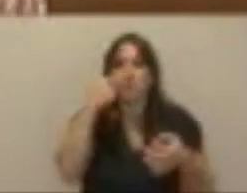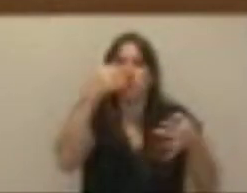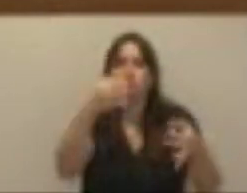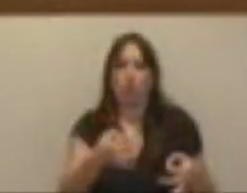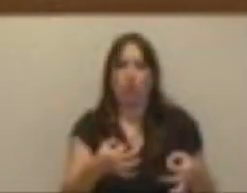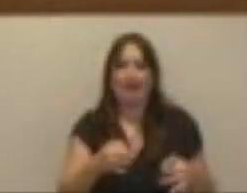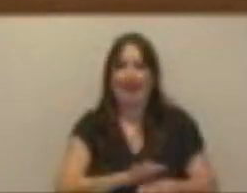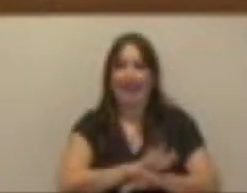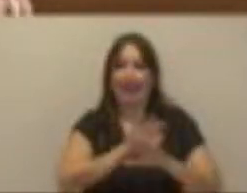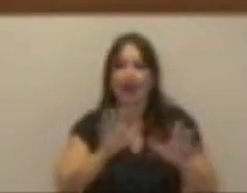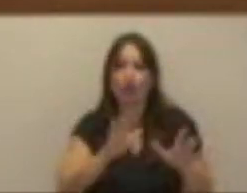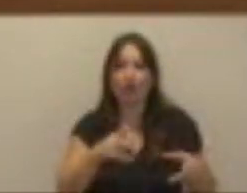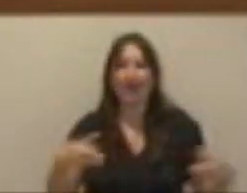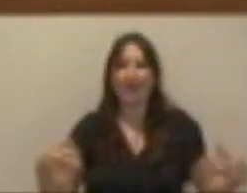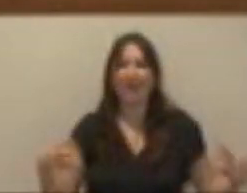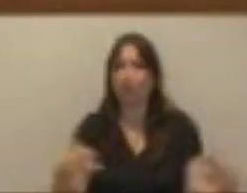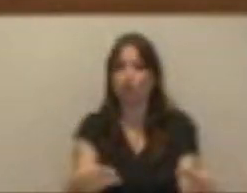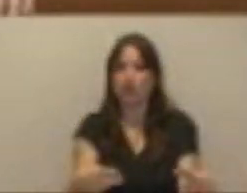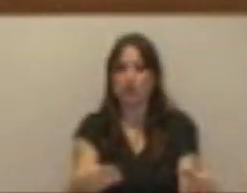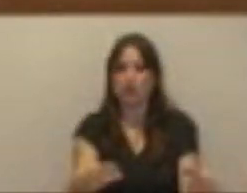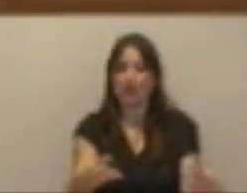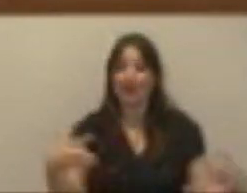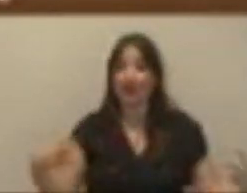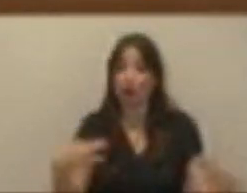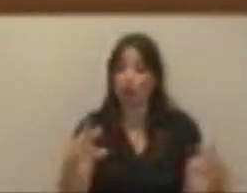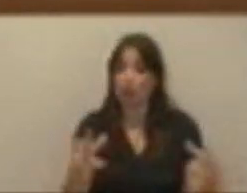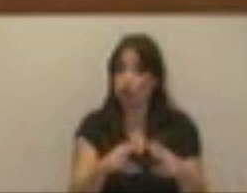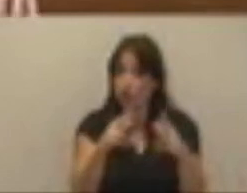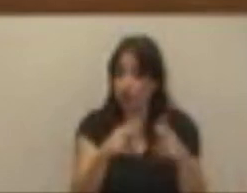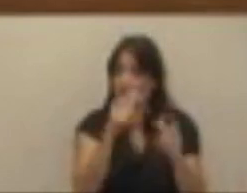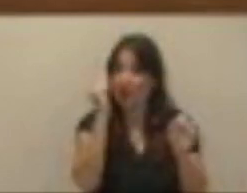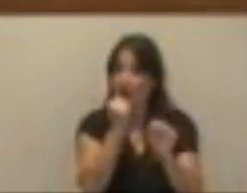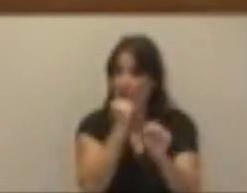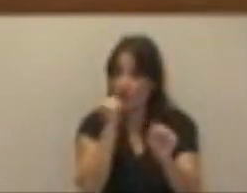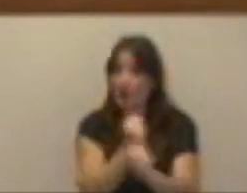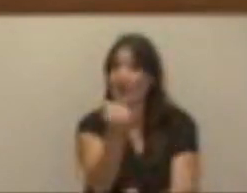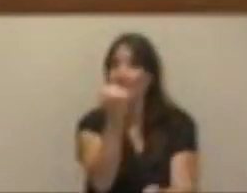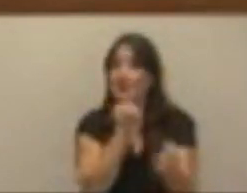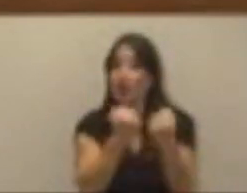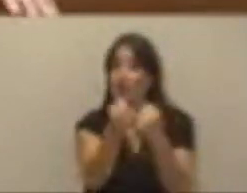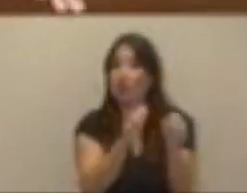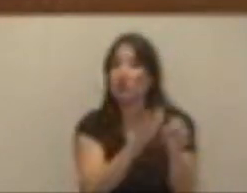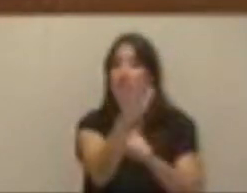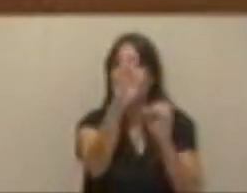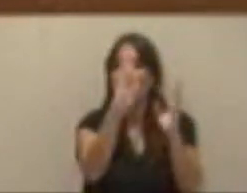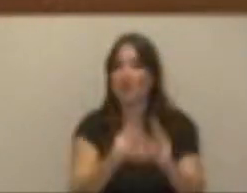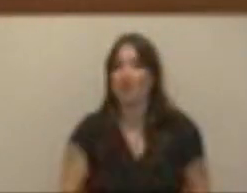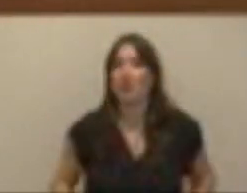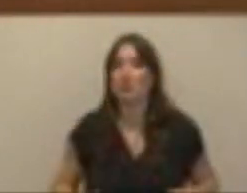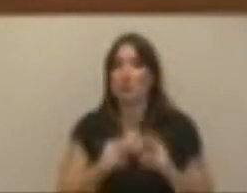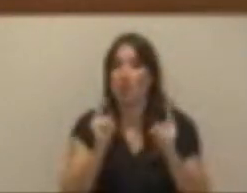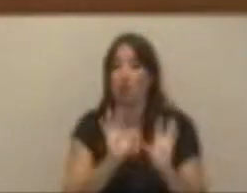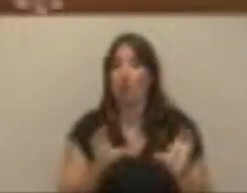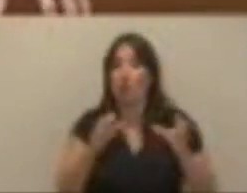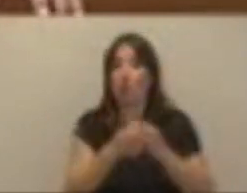contundencia unos recortes sociales, laborales y económicos en el ámbito de las administraciones públicas que el Partido